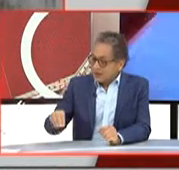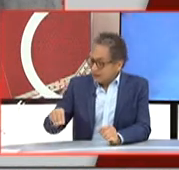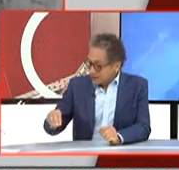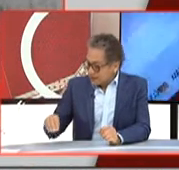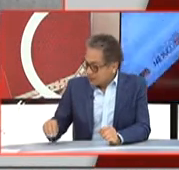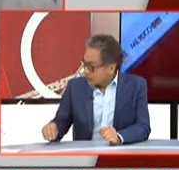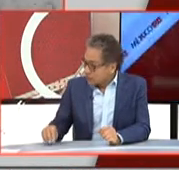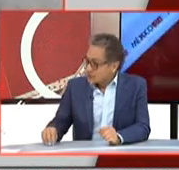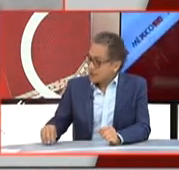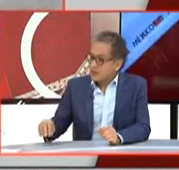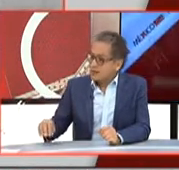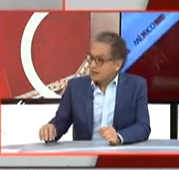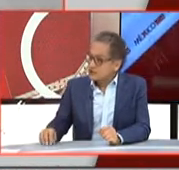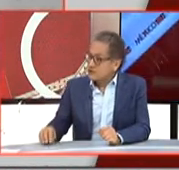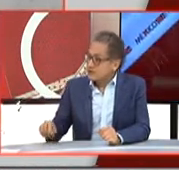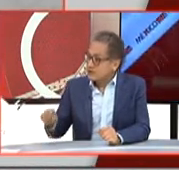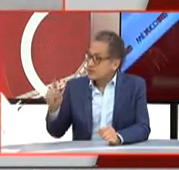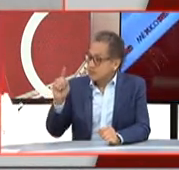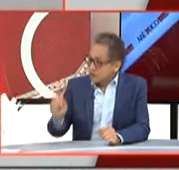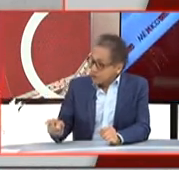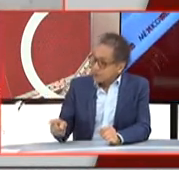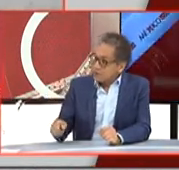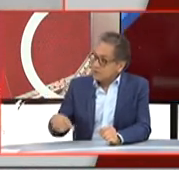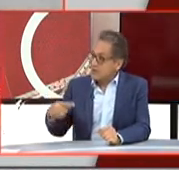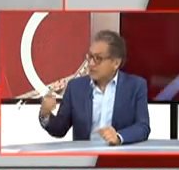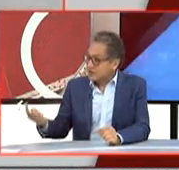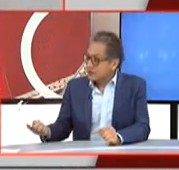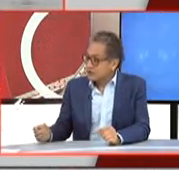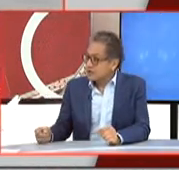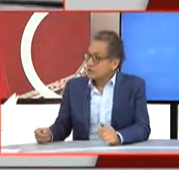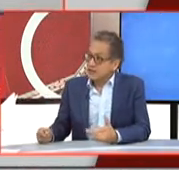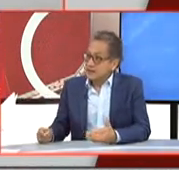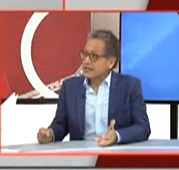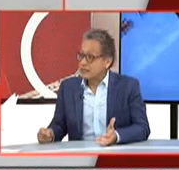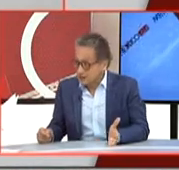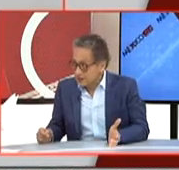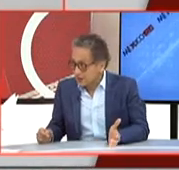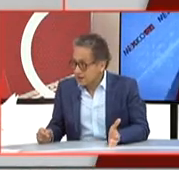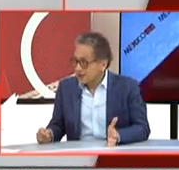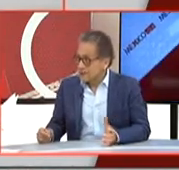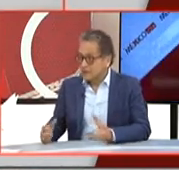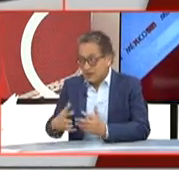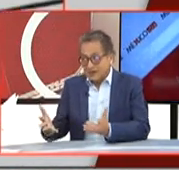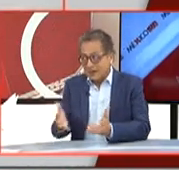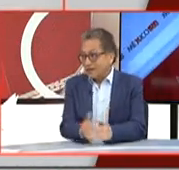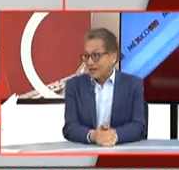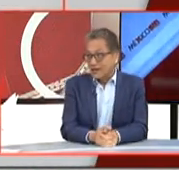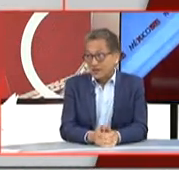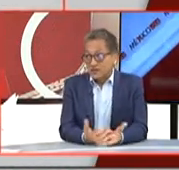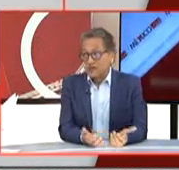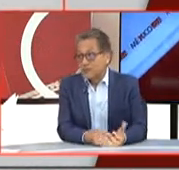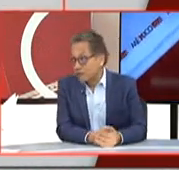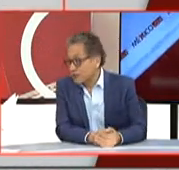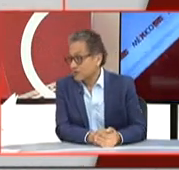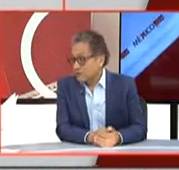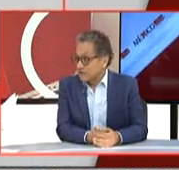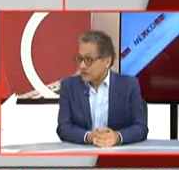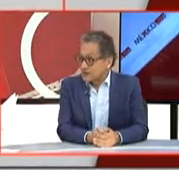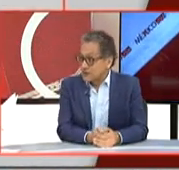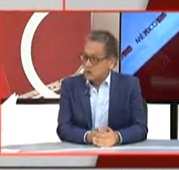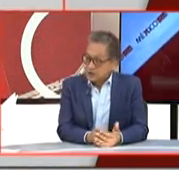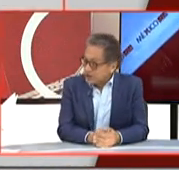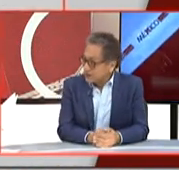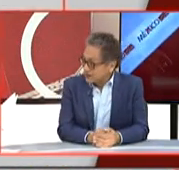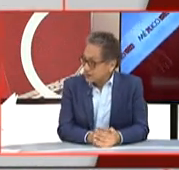saber que y conocer la traducción que hizo el propio Eliot al francés con André Gide. O sea, era la traducción del propio autor